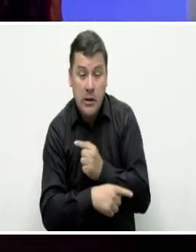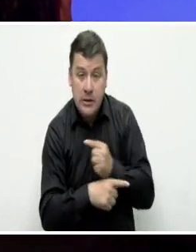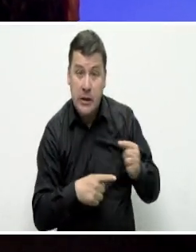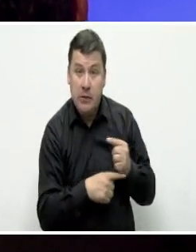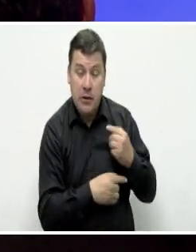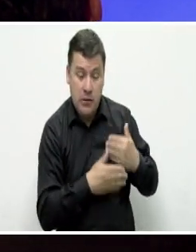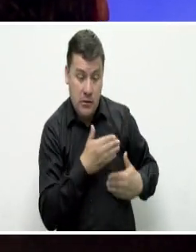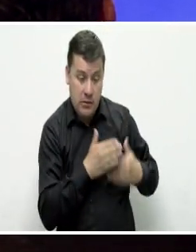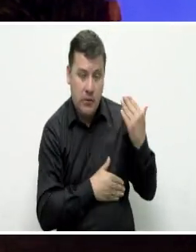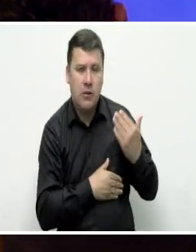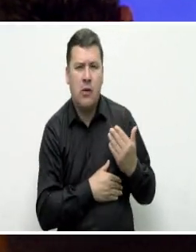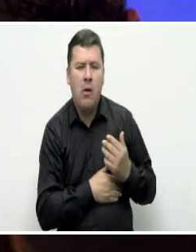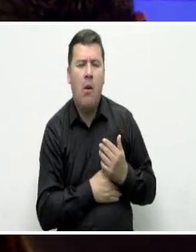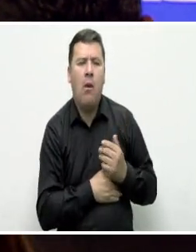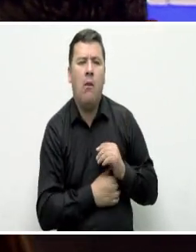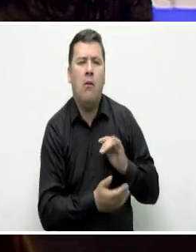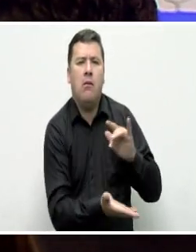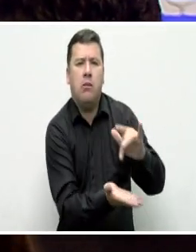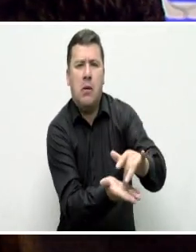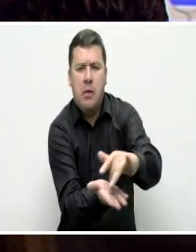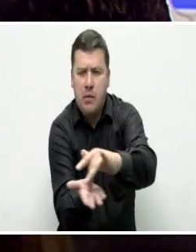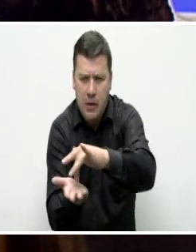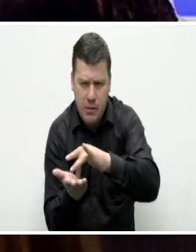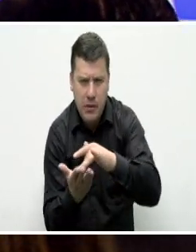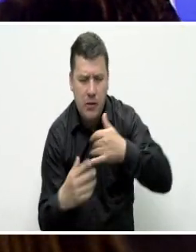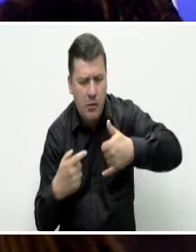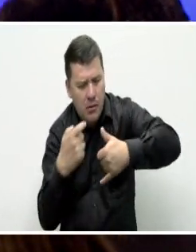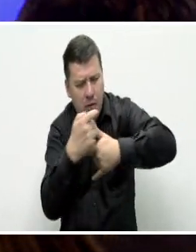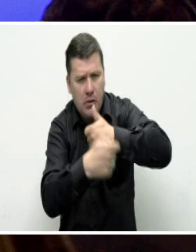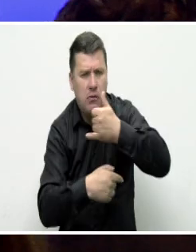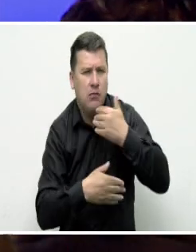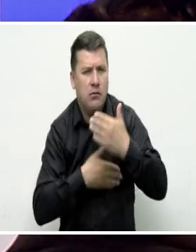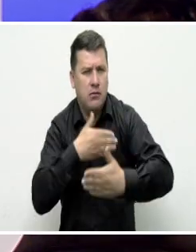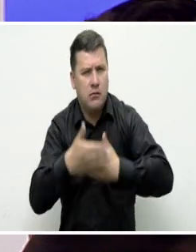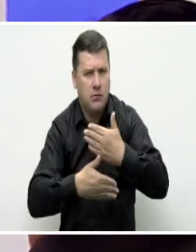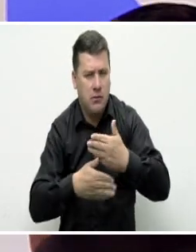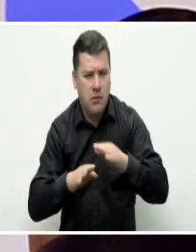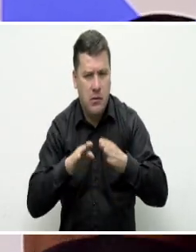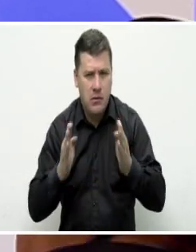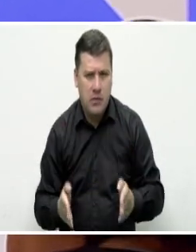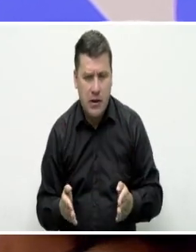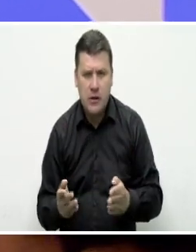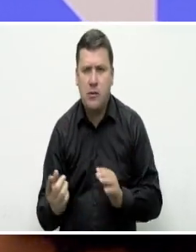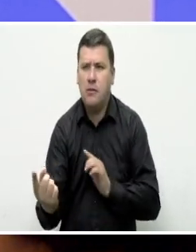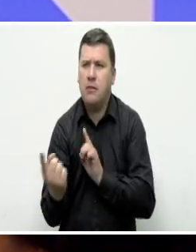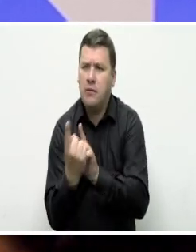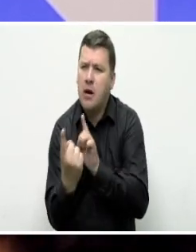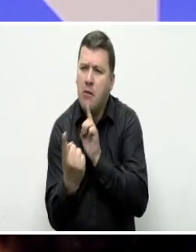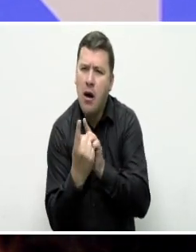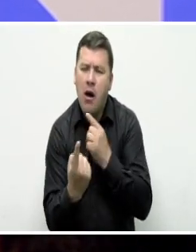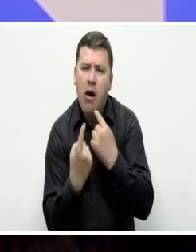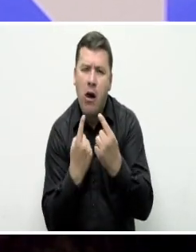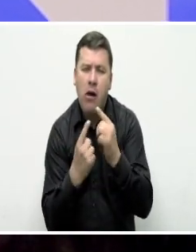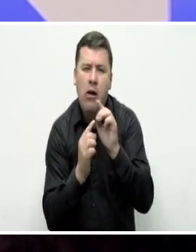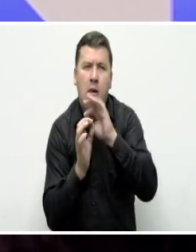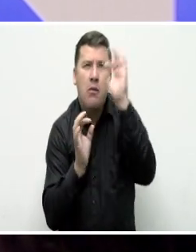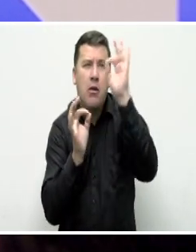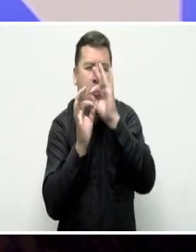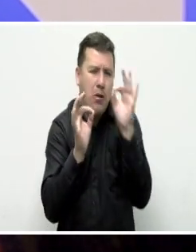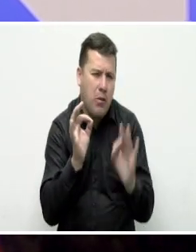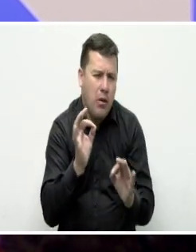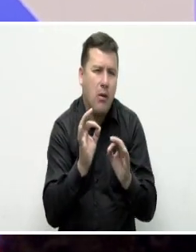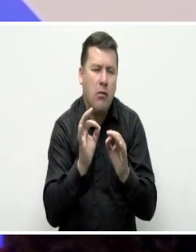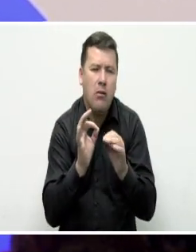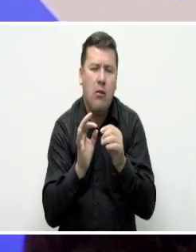semanas. Estuvimos en diferentes partes del país adelantando las mesas de diálogo regional. Allí